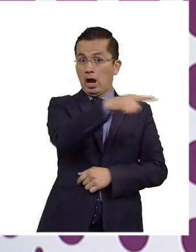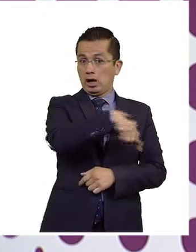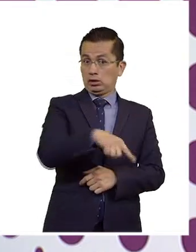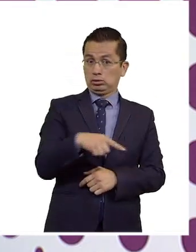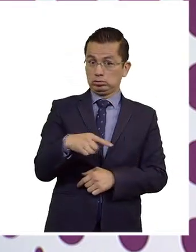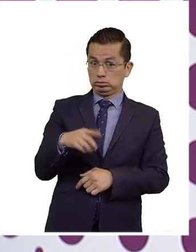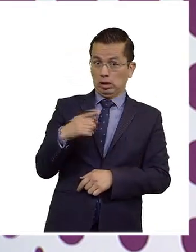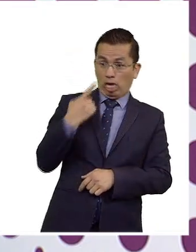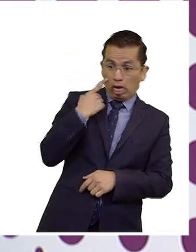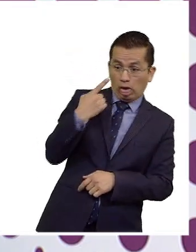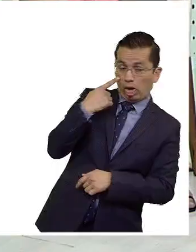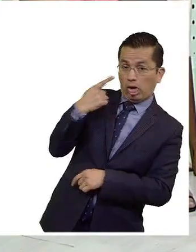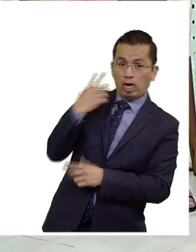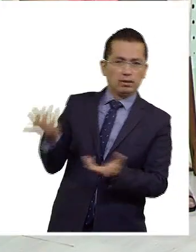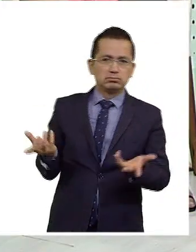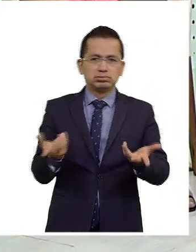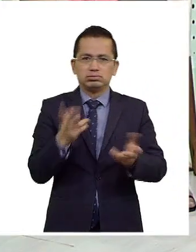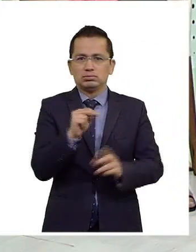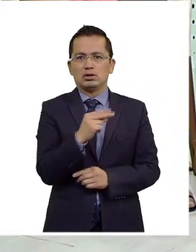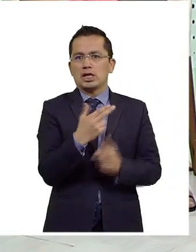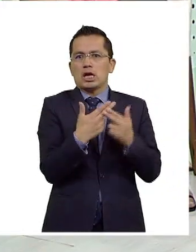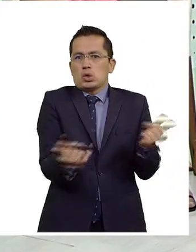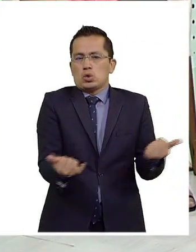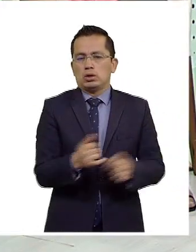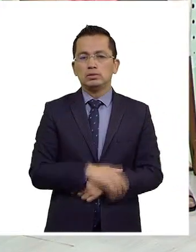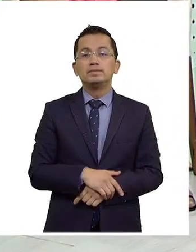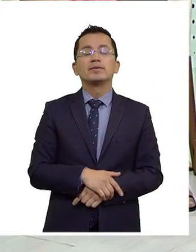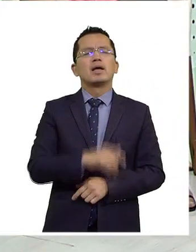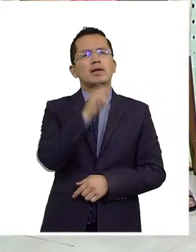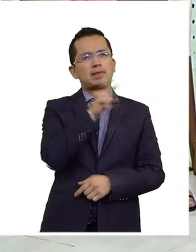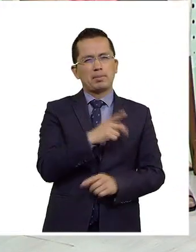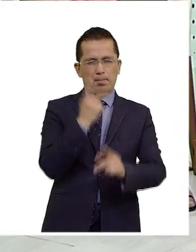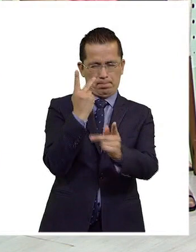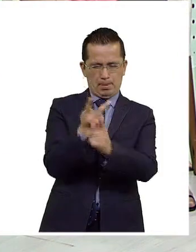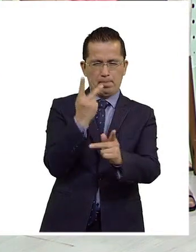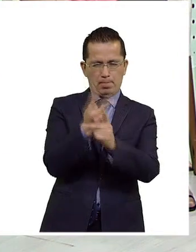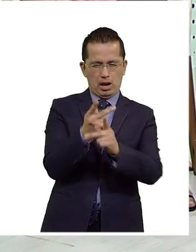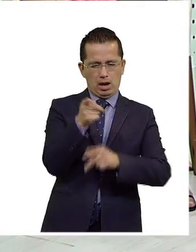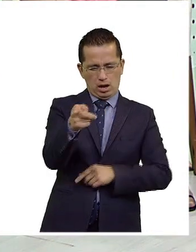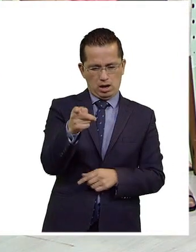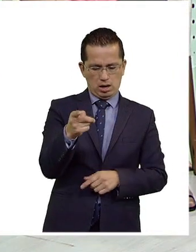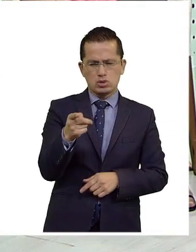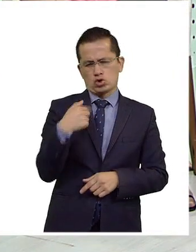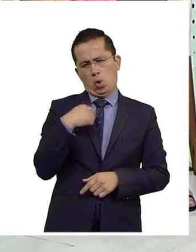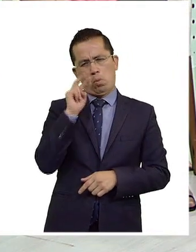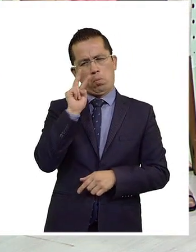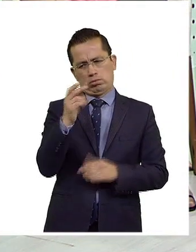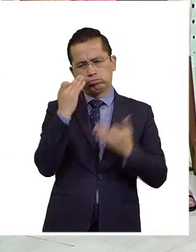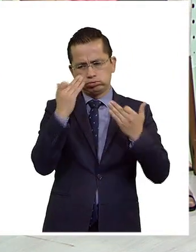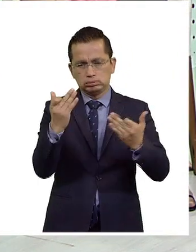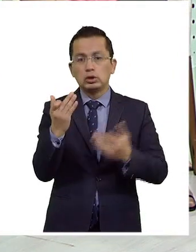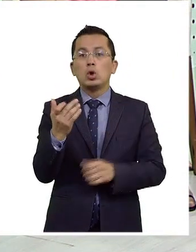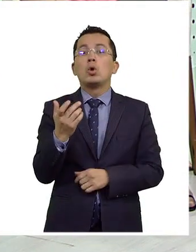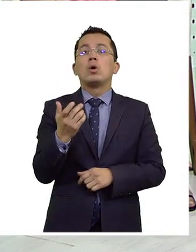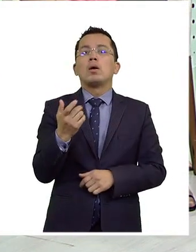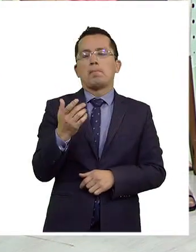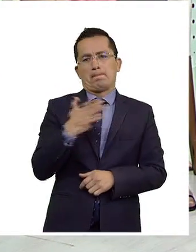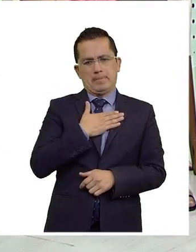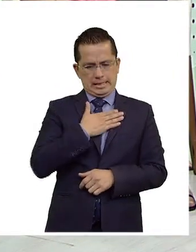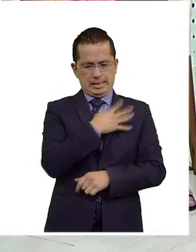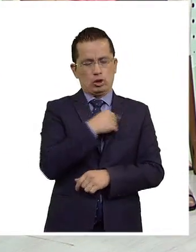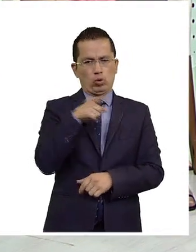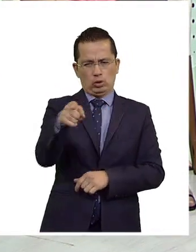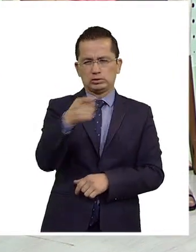momento. A nivel bachilleratos, también lo que he visto, al menos en la escuela en donde está mi hijo, es que los compañeros ya no